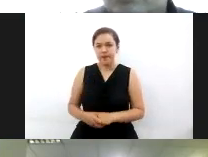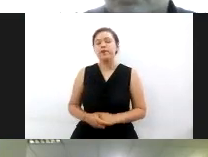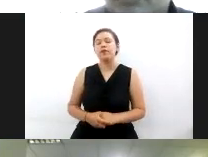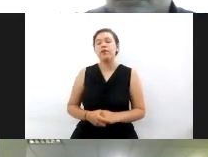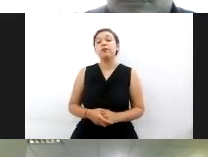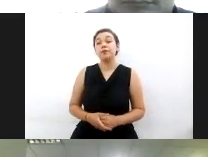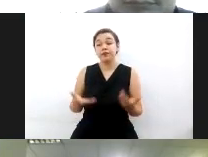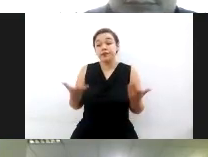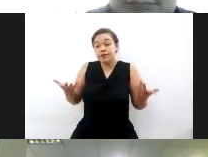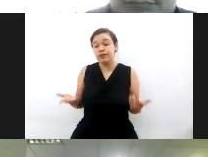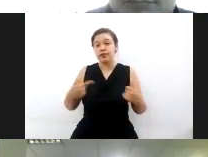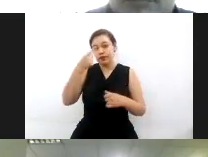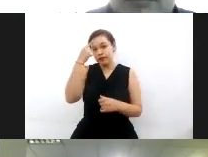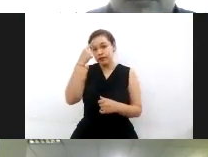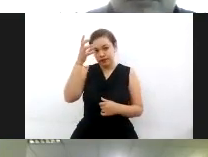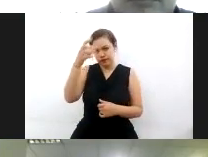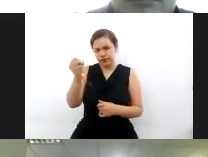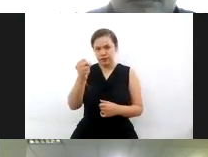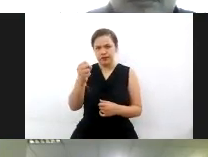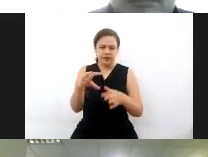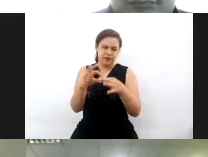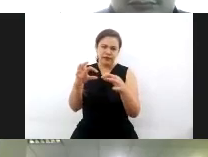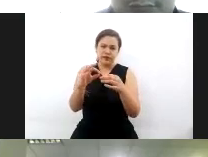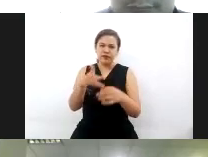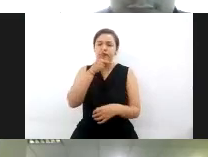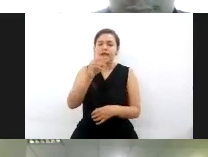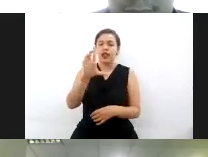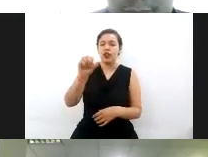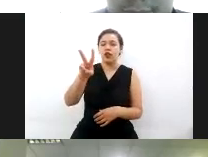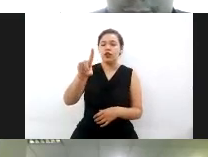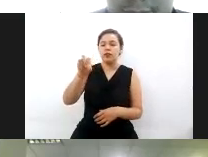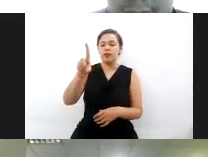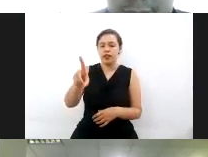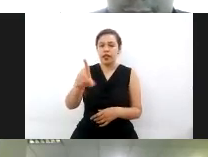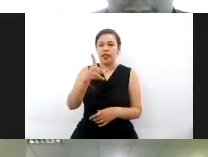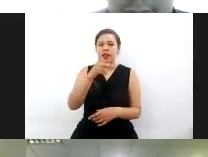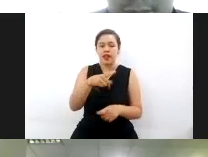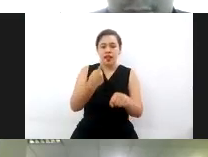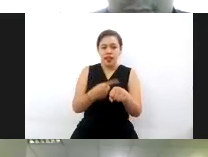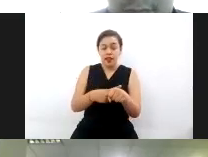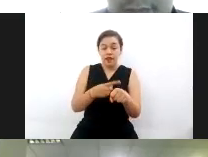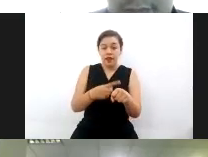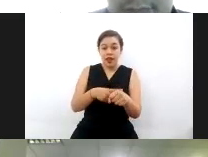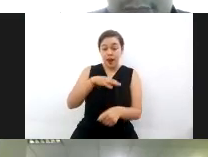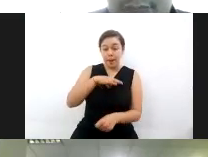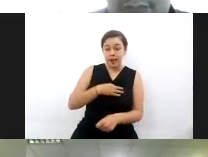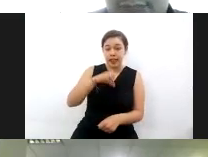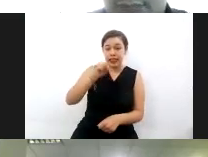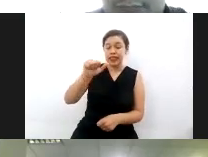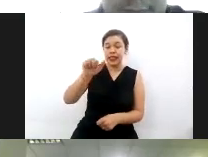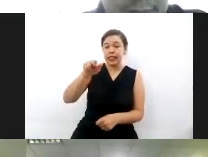como definición operacional, pues sabemos que la palabra COVID es una enfermedad que es causada por el virus